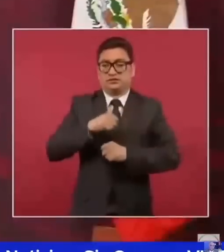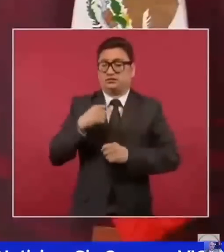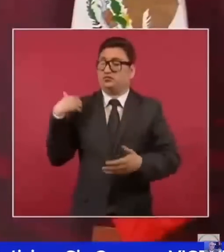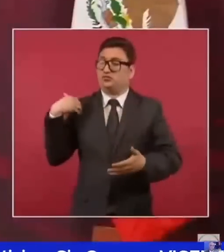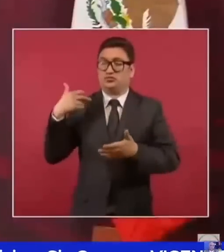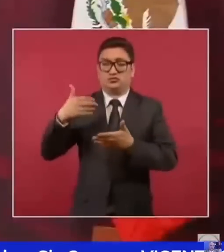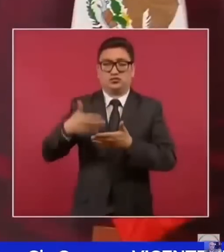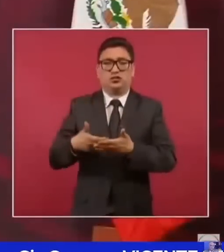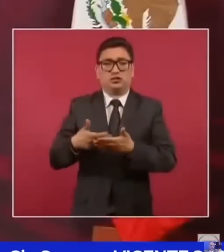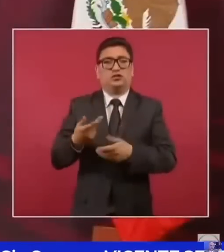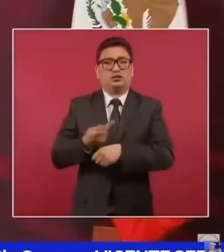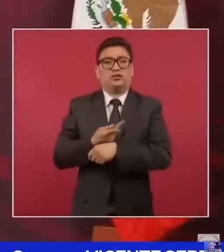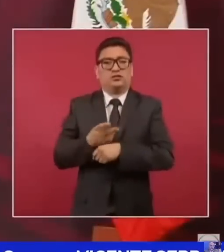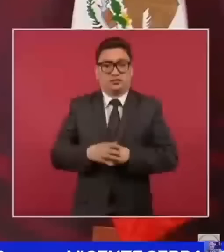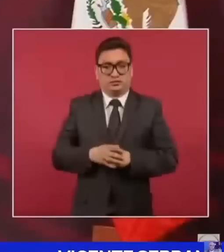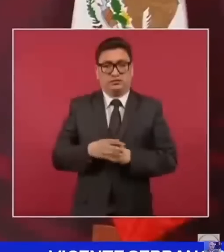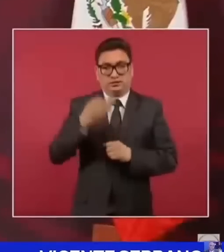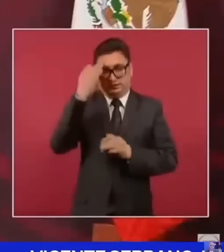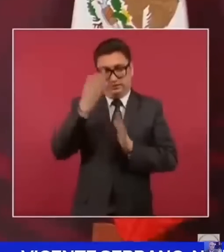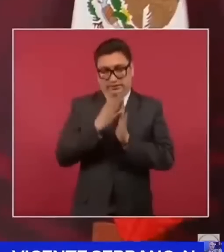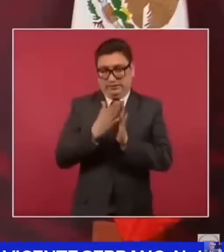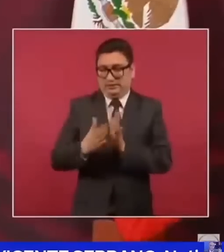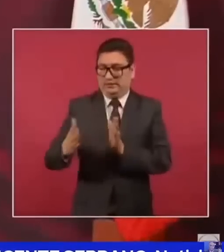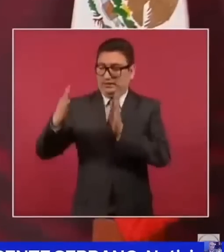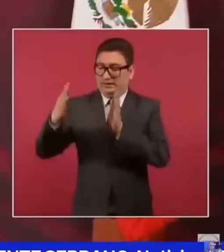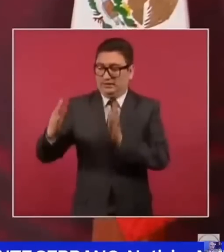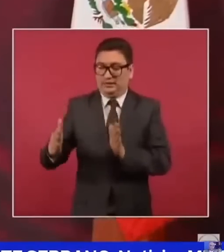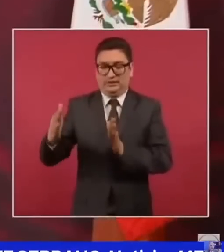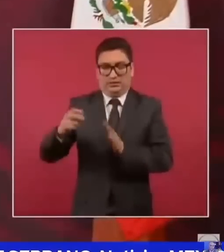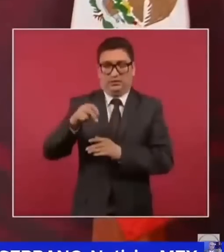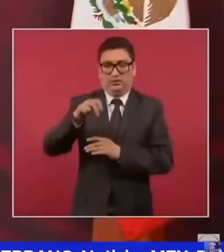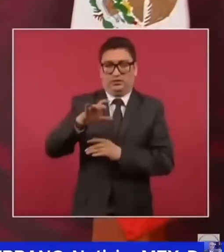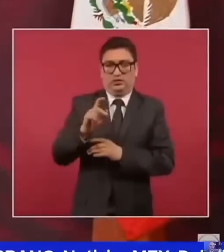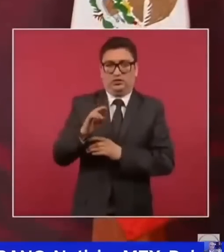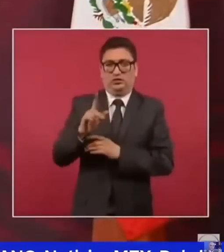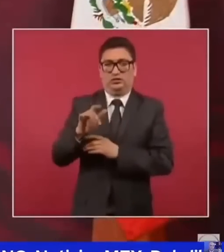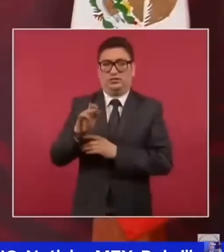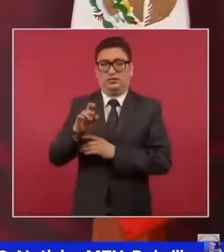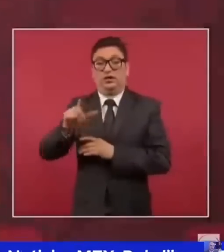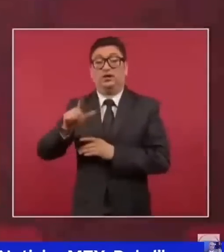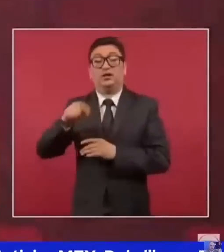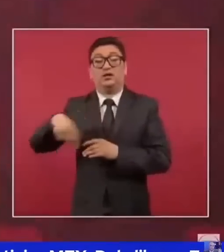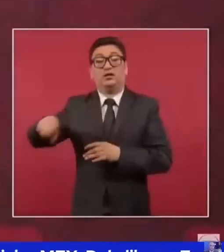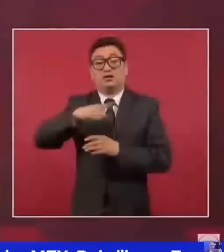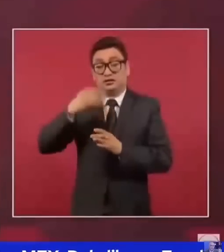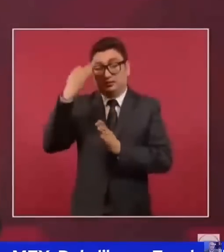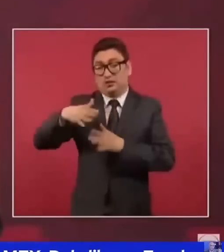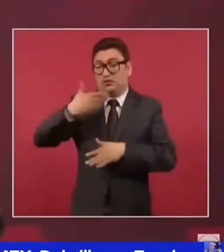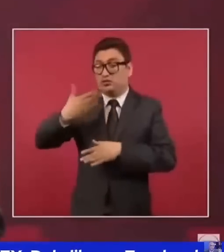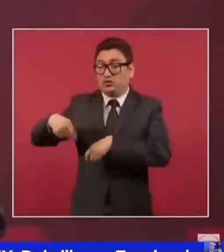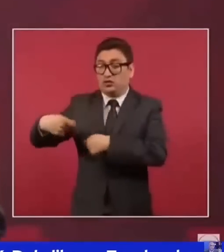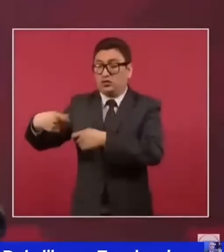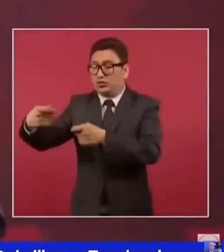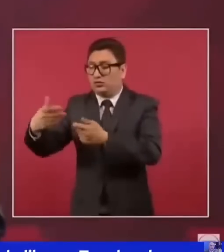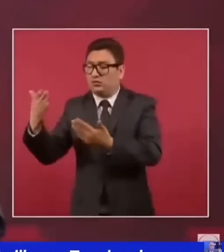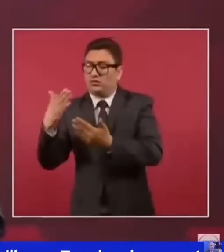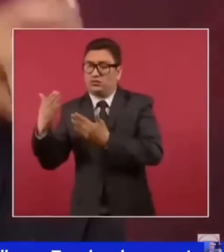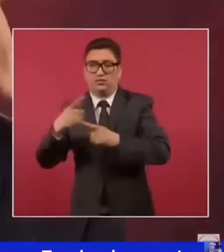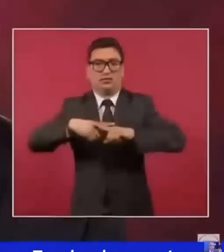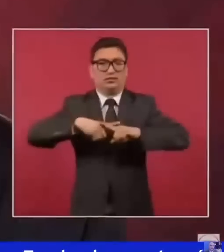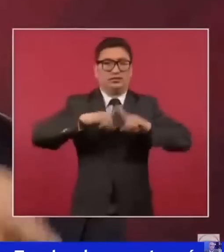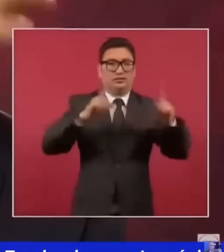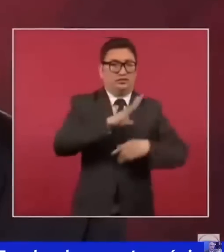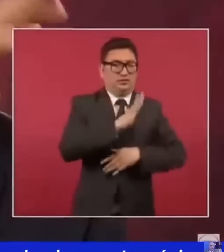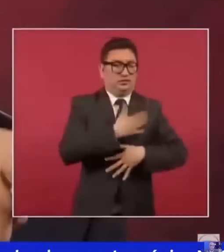tiempos durante el periodo neoliberal en comparación con todo el oro y toda la plata que se llevaron